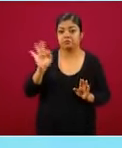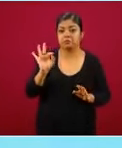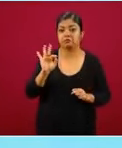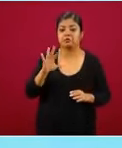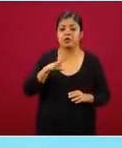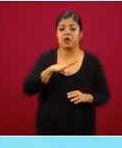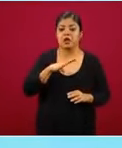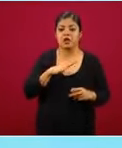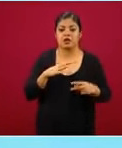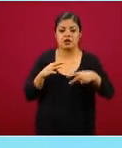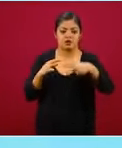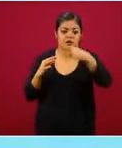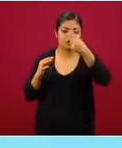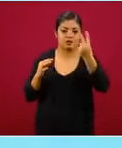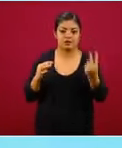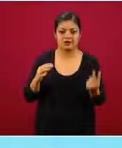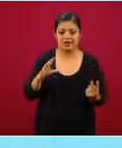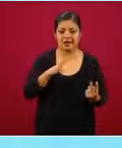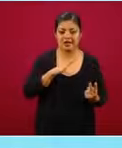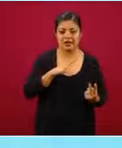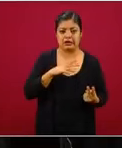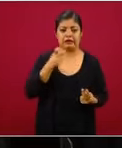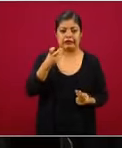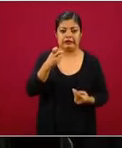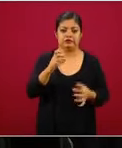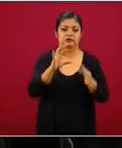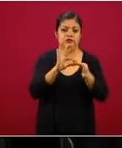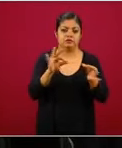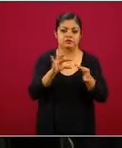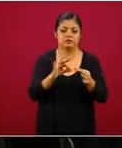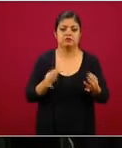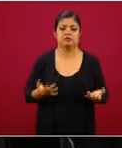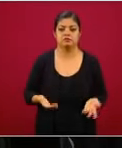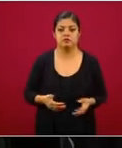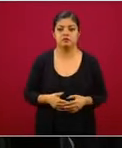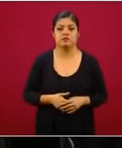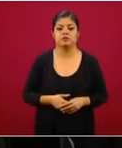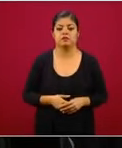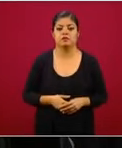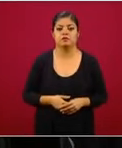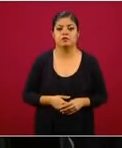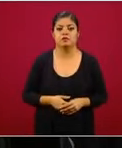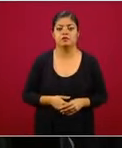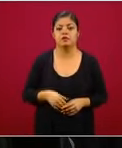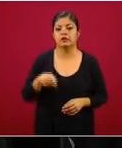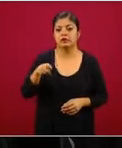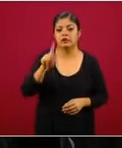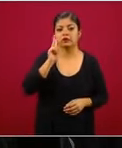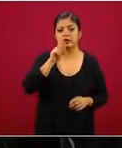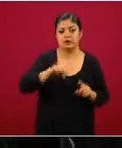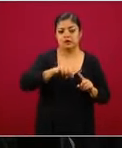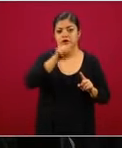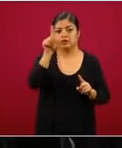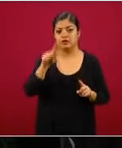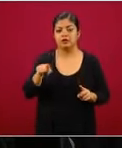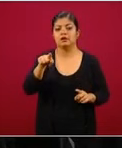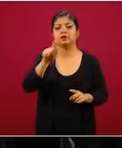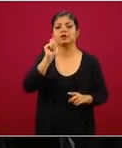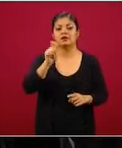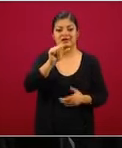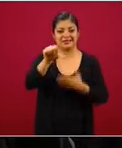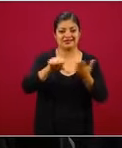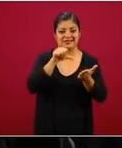se encuentren en ese carril. Es la manera en que se interpreta. Veamos estas curvas. Son las del